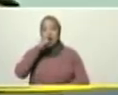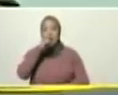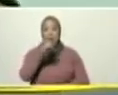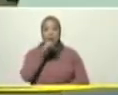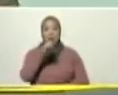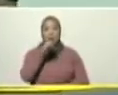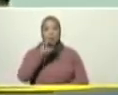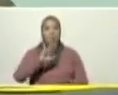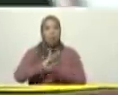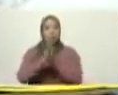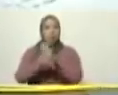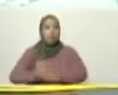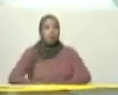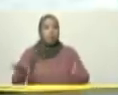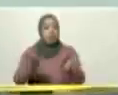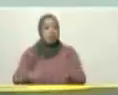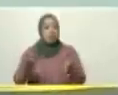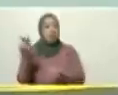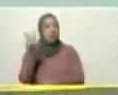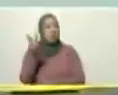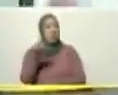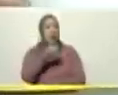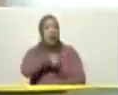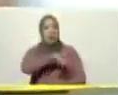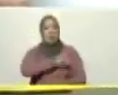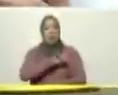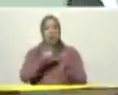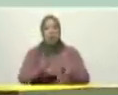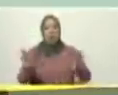noticias. ¿Por qué será? ¿Por qué será?